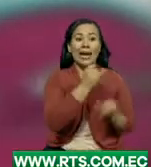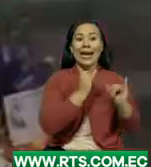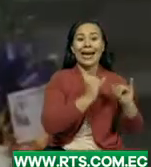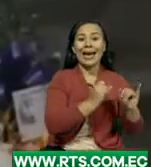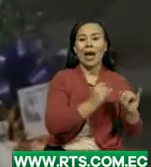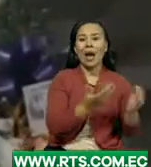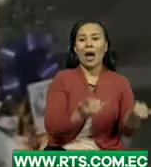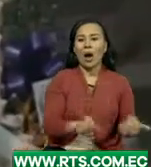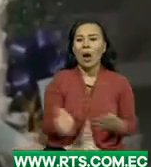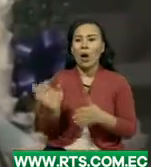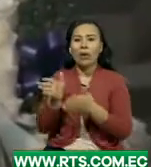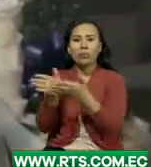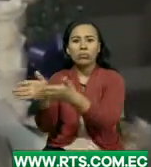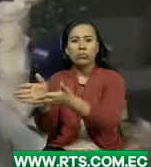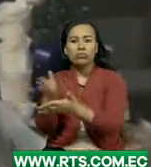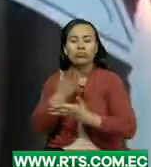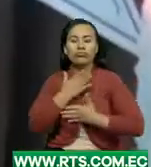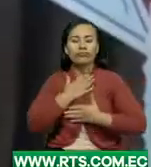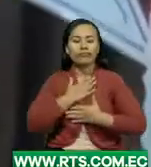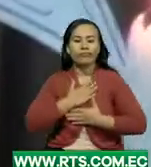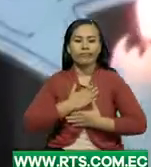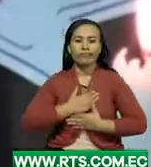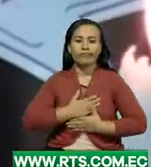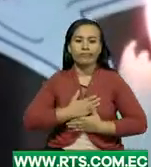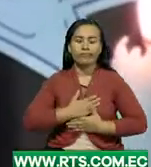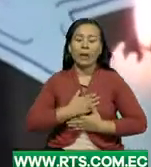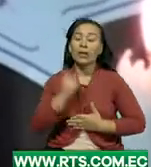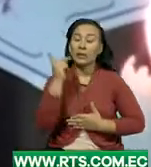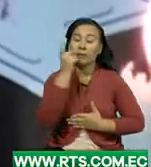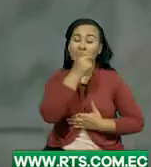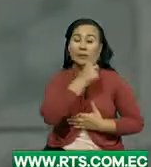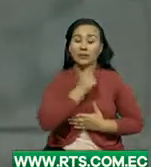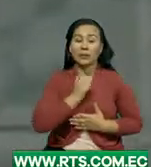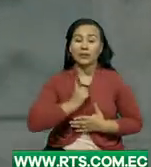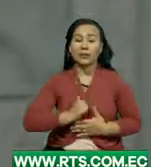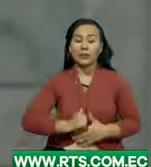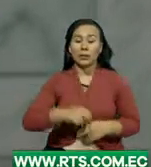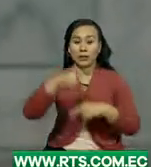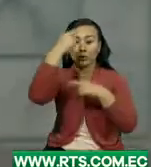al sepulcro. En Chimborazo, informó Darwin Altamirano.